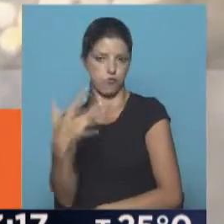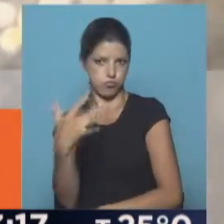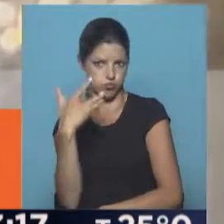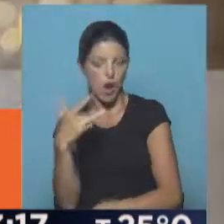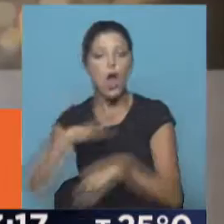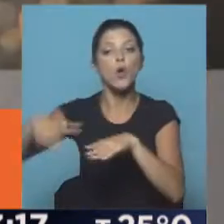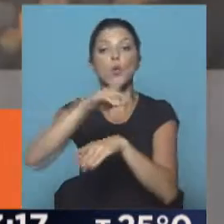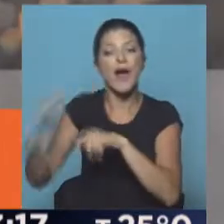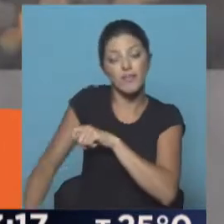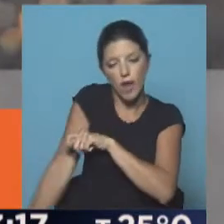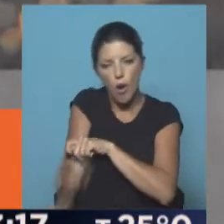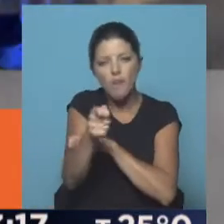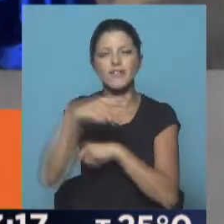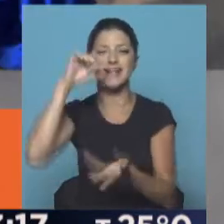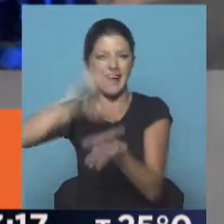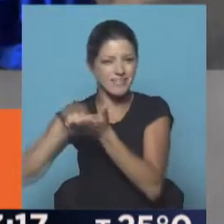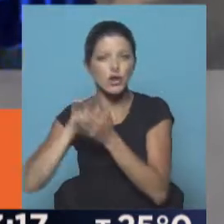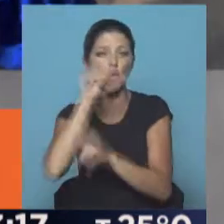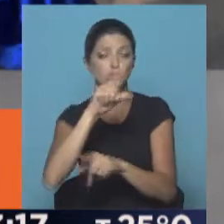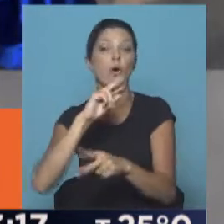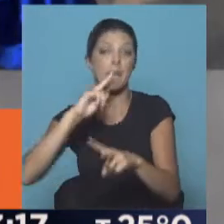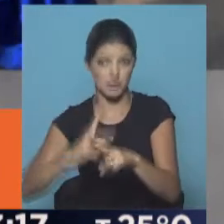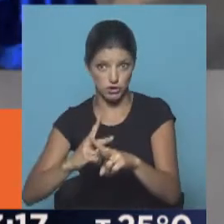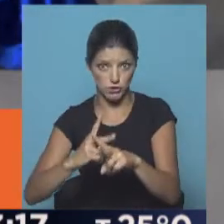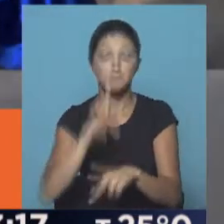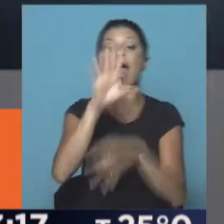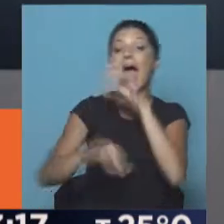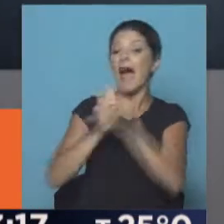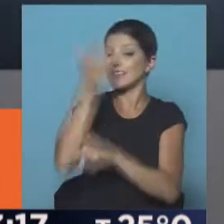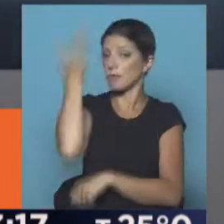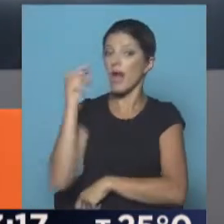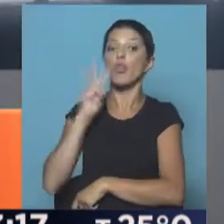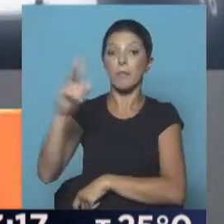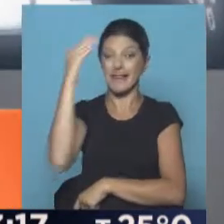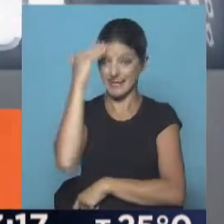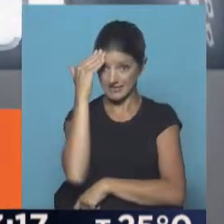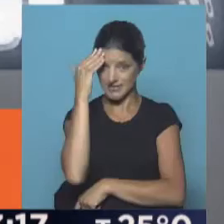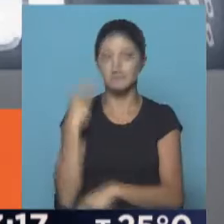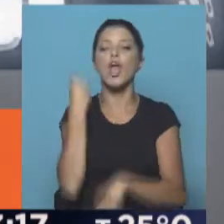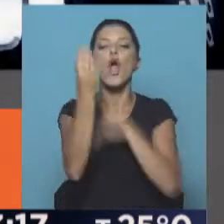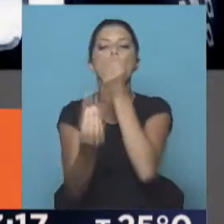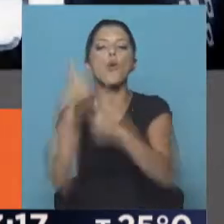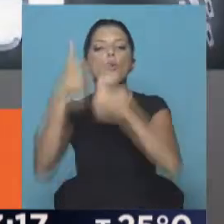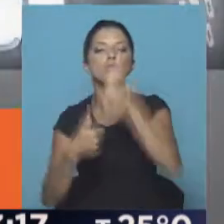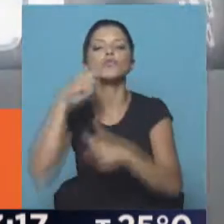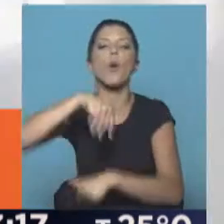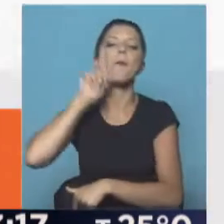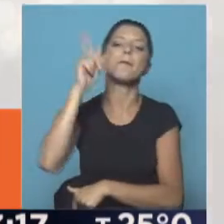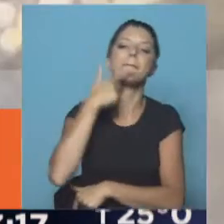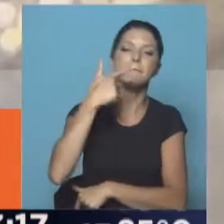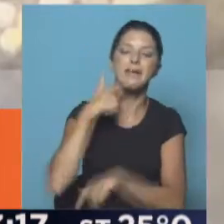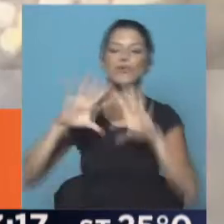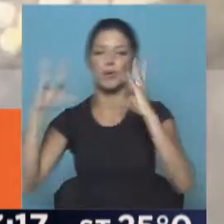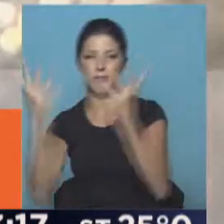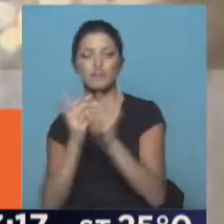su nombre. El multimillonario sin experiencia política fue también, hasta 2015, copropietario de los concursos Miss Universo y Miss Estados Unidos y protagonizó